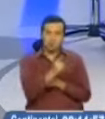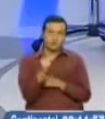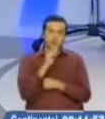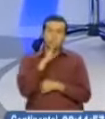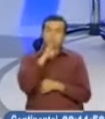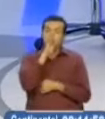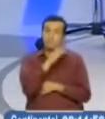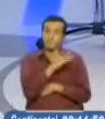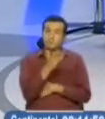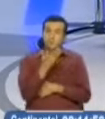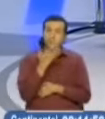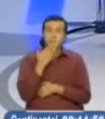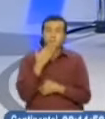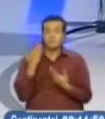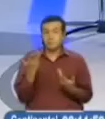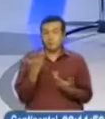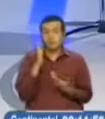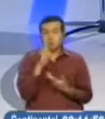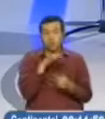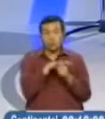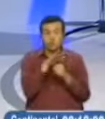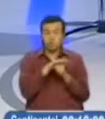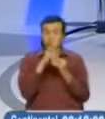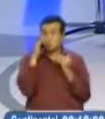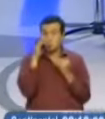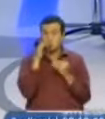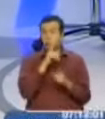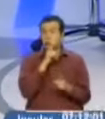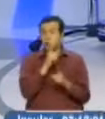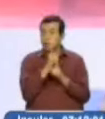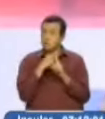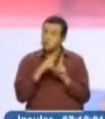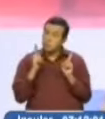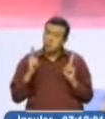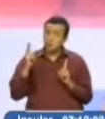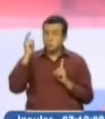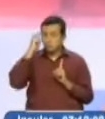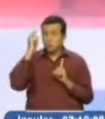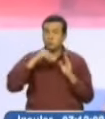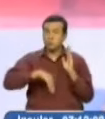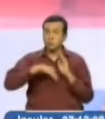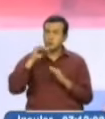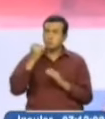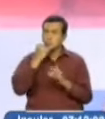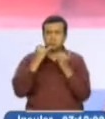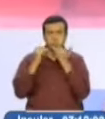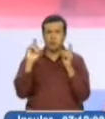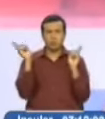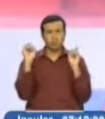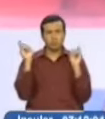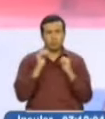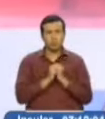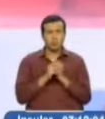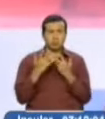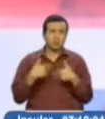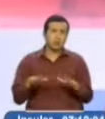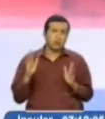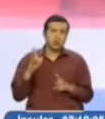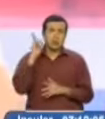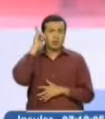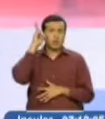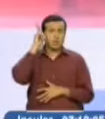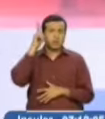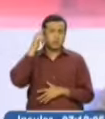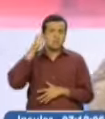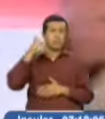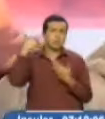de cuentas su influencia política va a ser decisiva. Sin embargo, yo creo, y además yo no lo veo mal, es decir, al final es el líder político